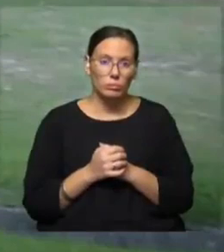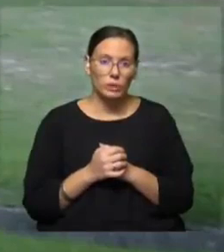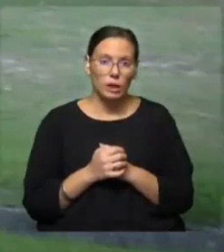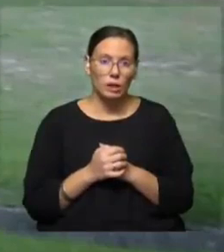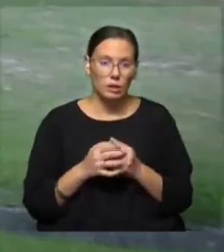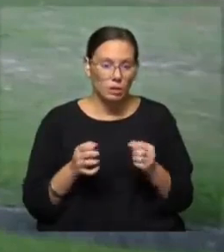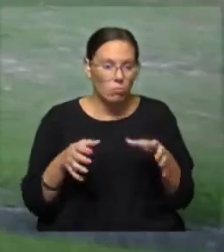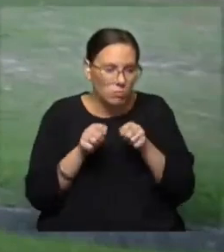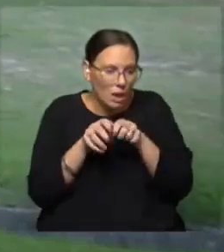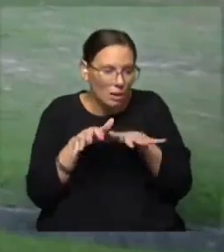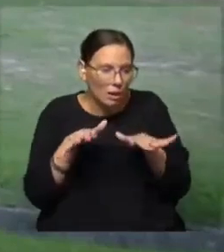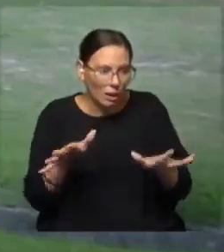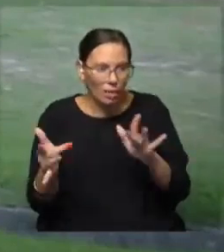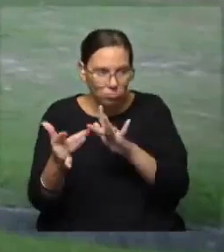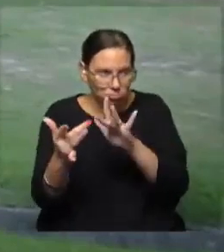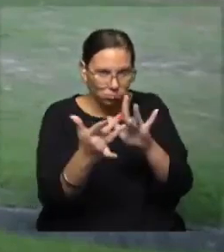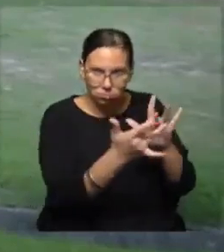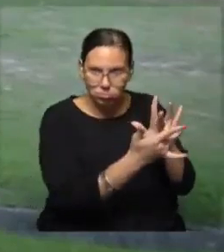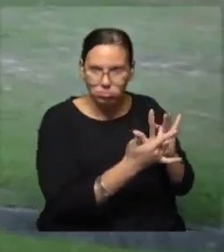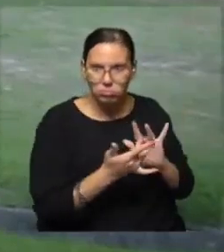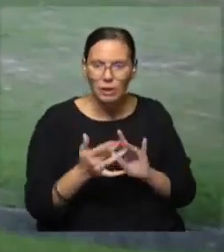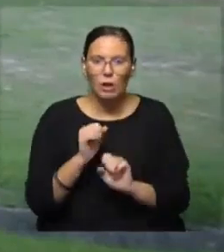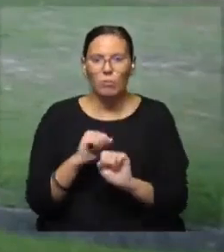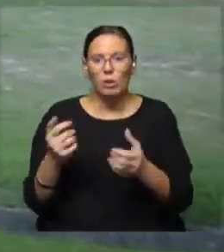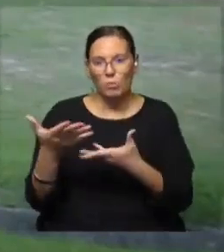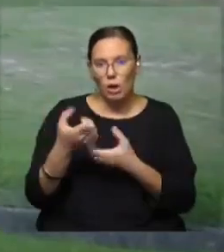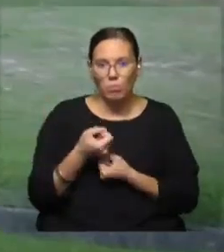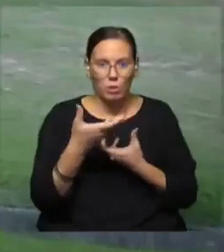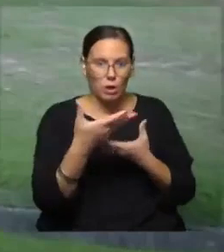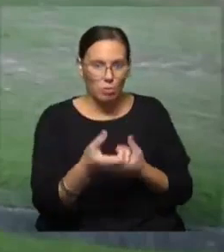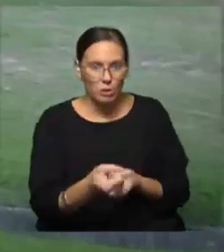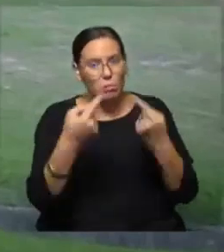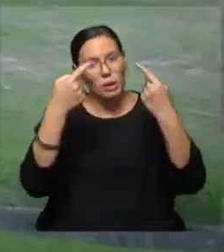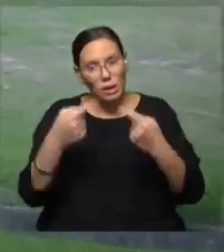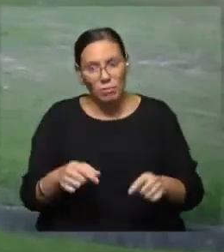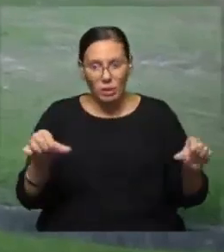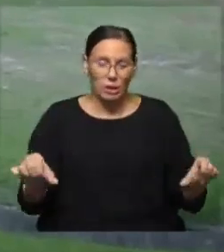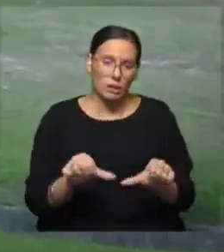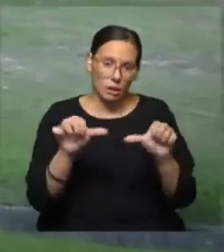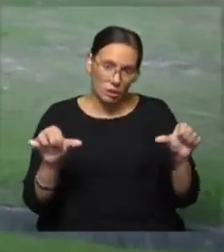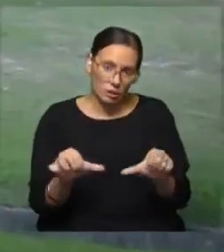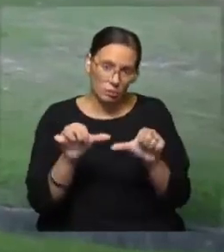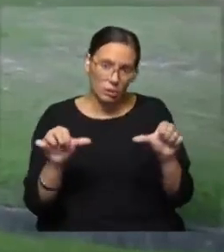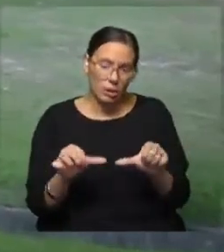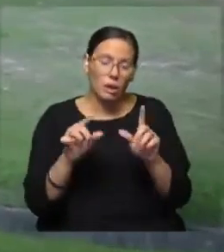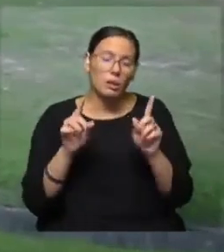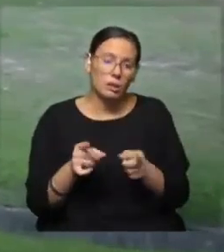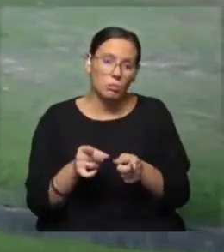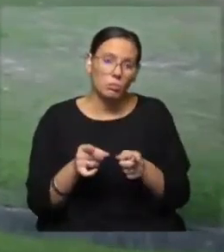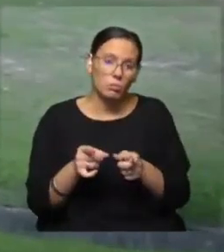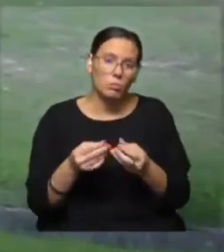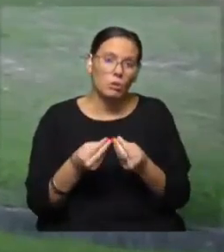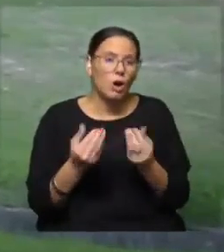una gran red en donde nos podemos apoyar para hacer diferentes cosas y además hay